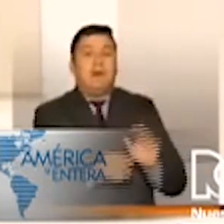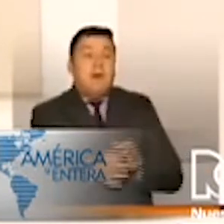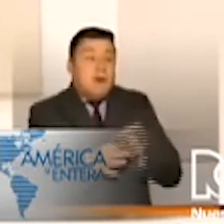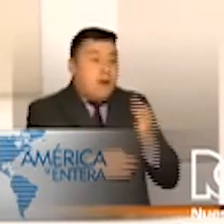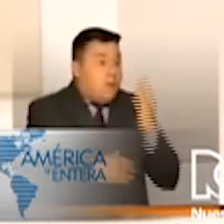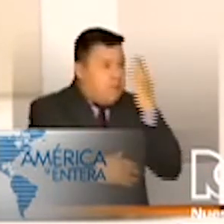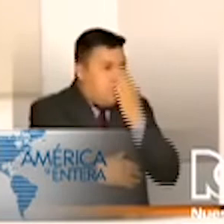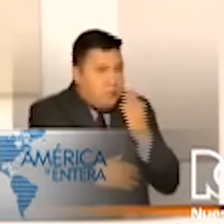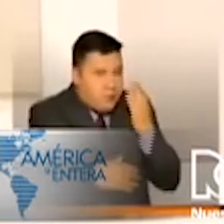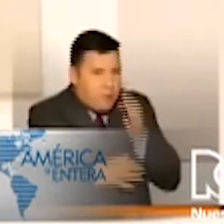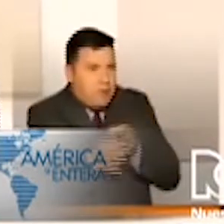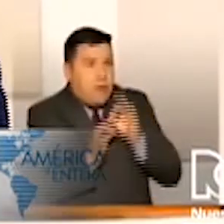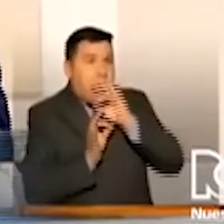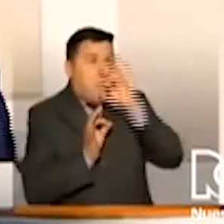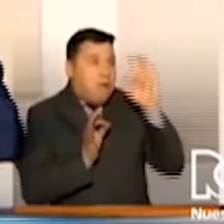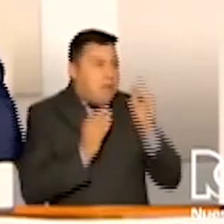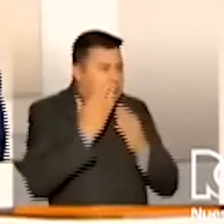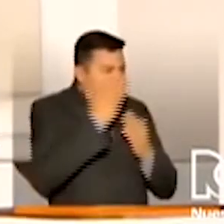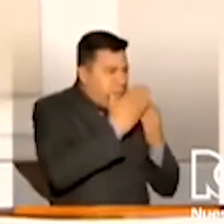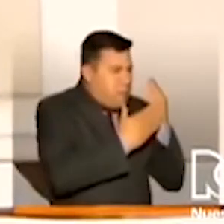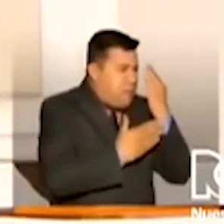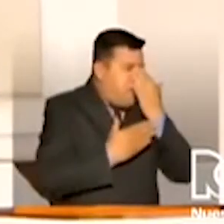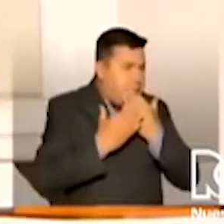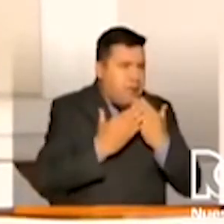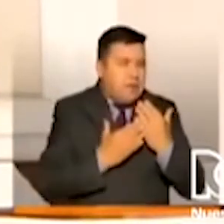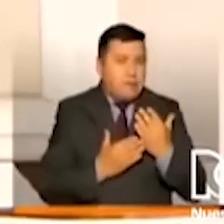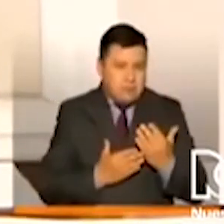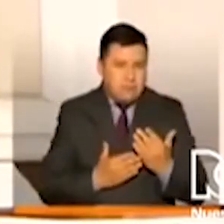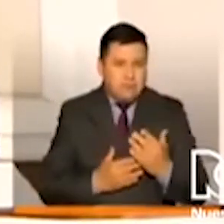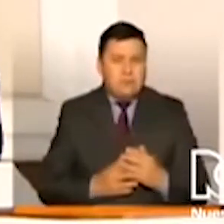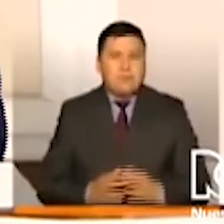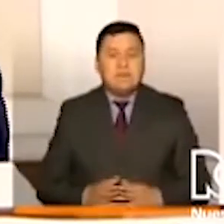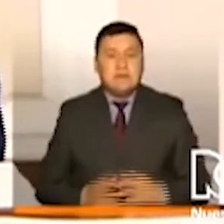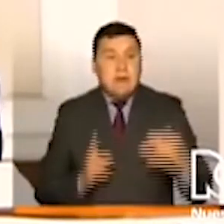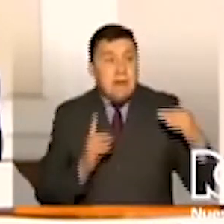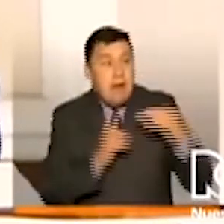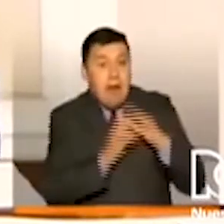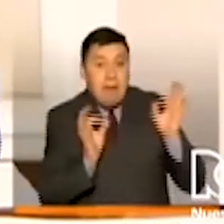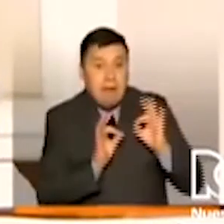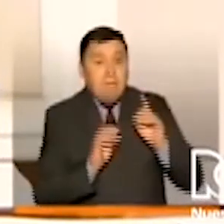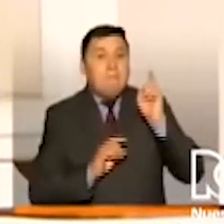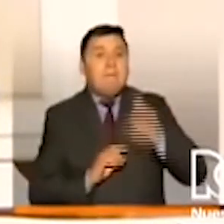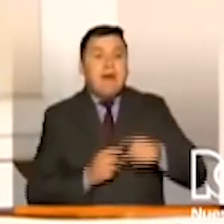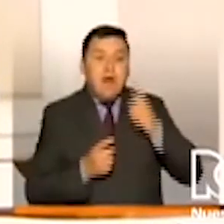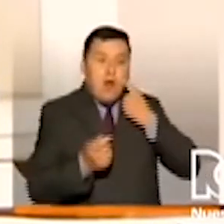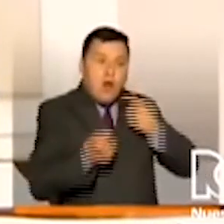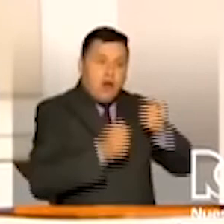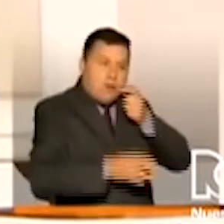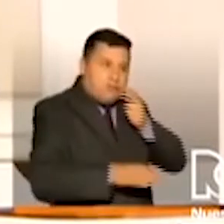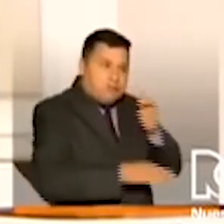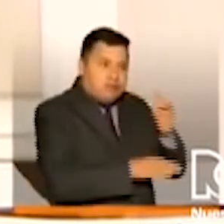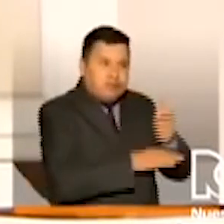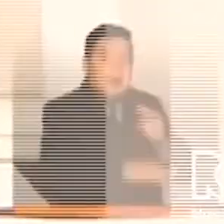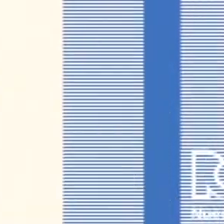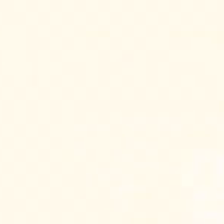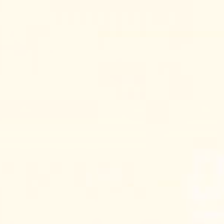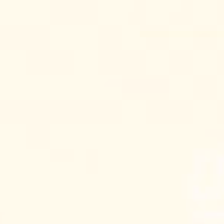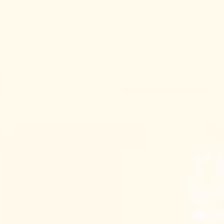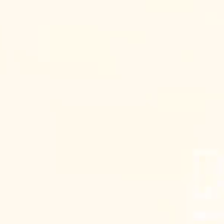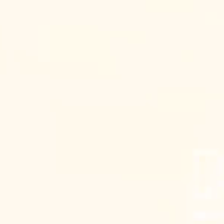pilotos en los municipios de baja o de ninguna afectación con todos los controles y a solicitud de los